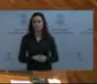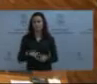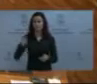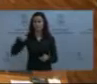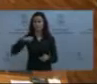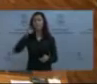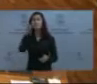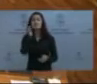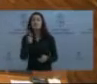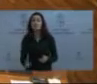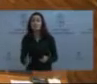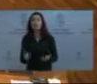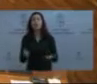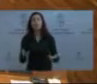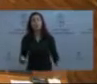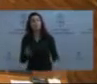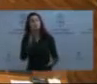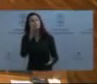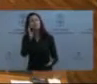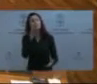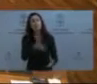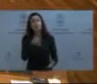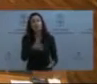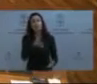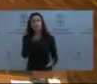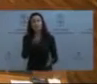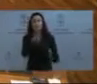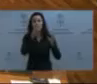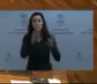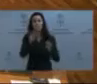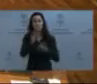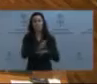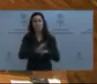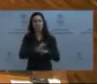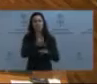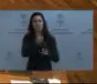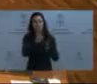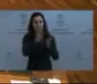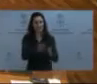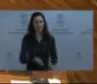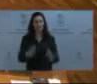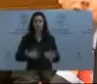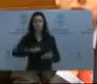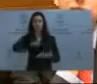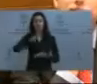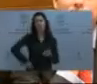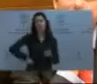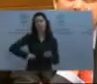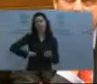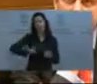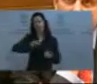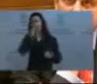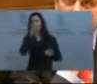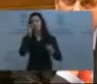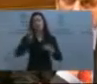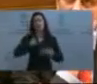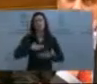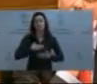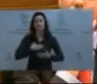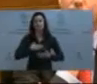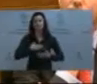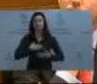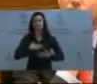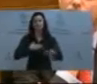Presidenta, lo cierto es que le ha tocado a usted, consejera, una dura herencia a la que deberá hacer frente.